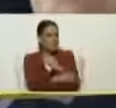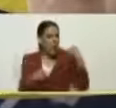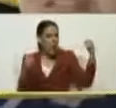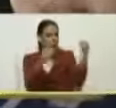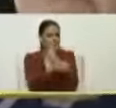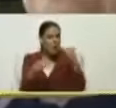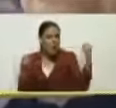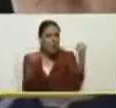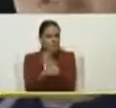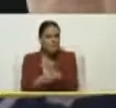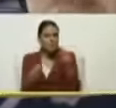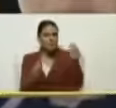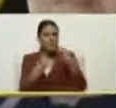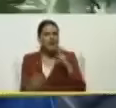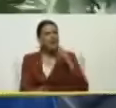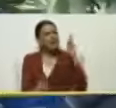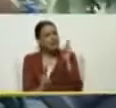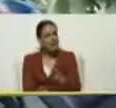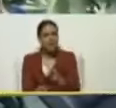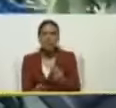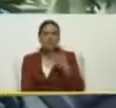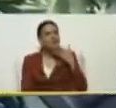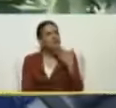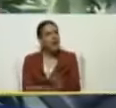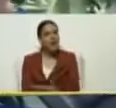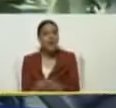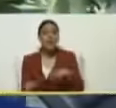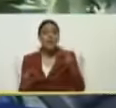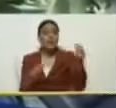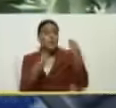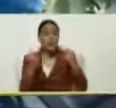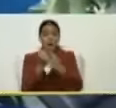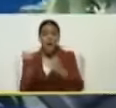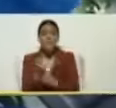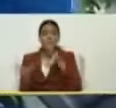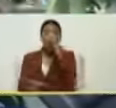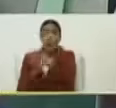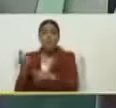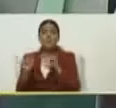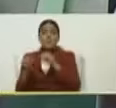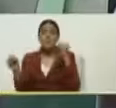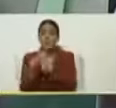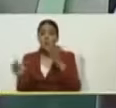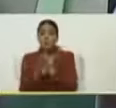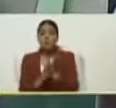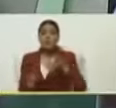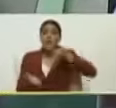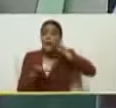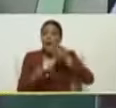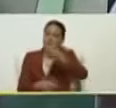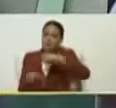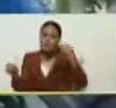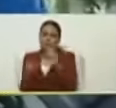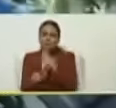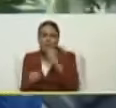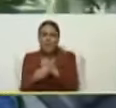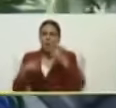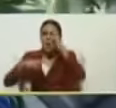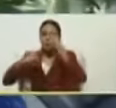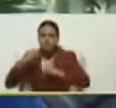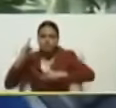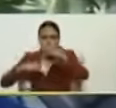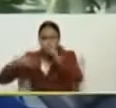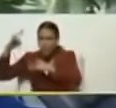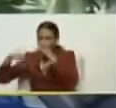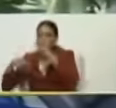que buenísimo ese audio que le envió al sector caficultor de Venezuela y ya se están viendo respuestas estructurales para el